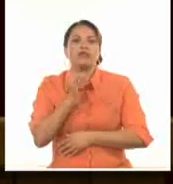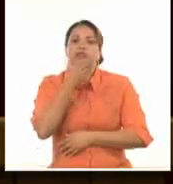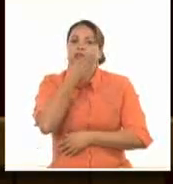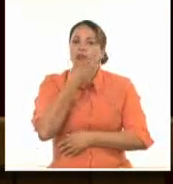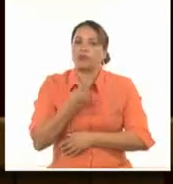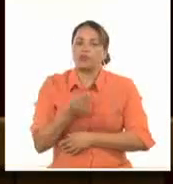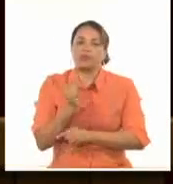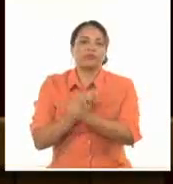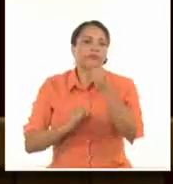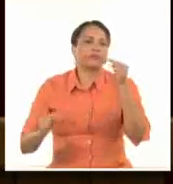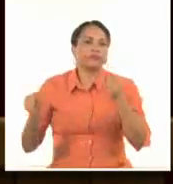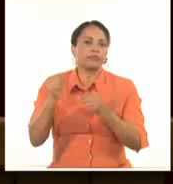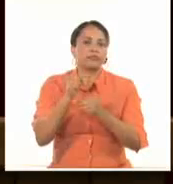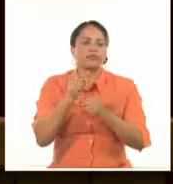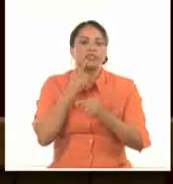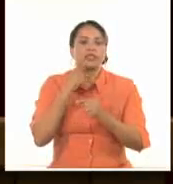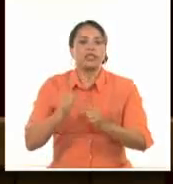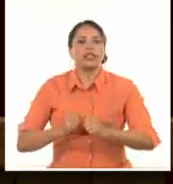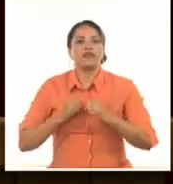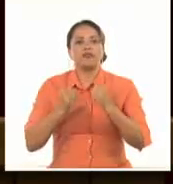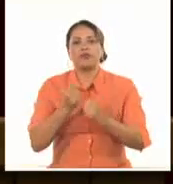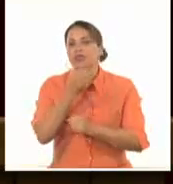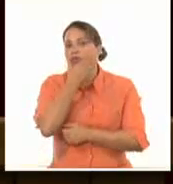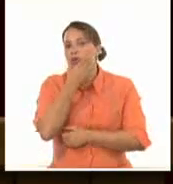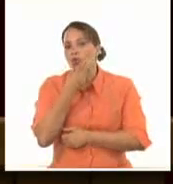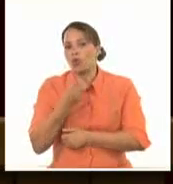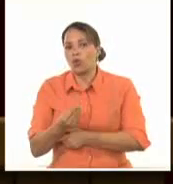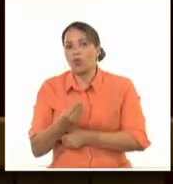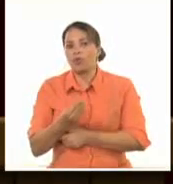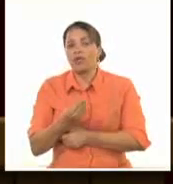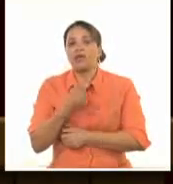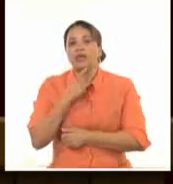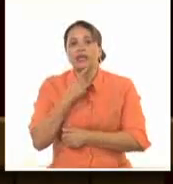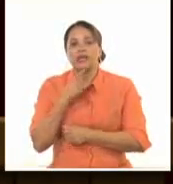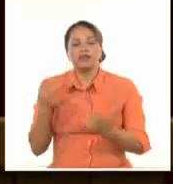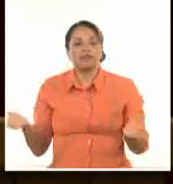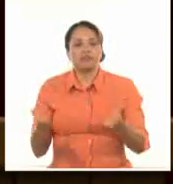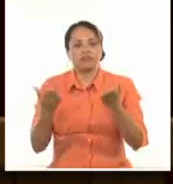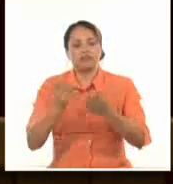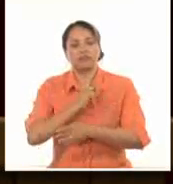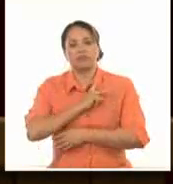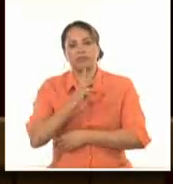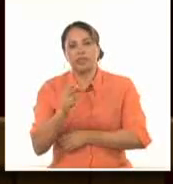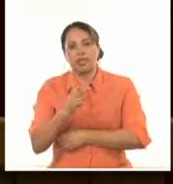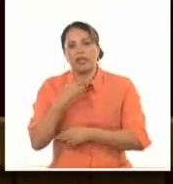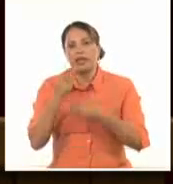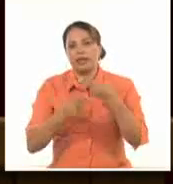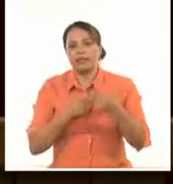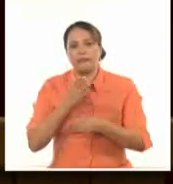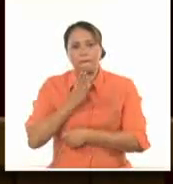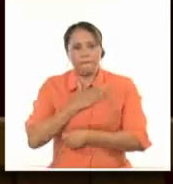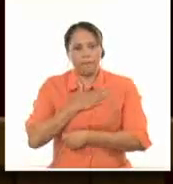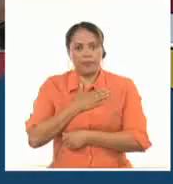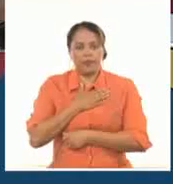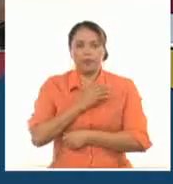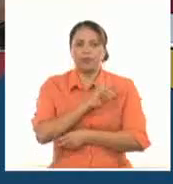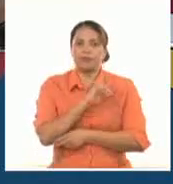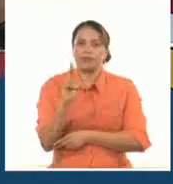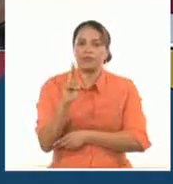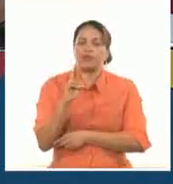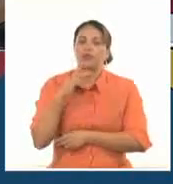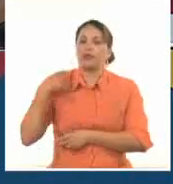todo en las energías juveniles que desatan las vanguardias al hacer su propia revolución todos los